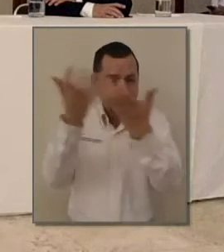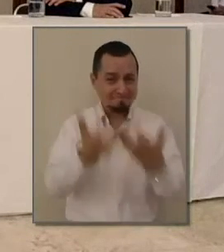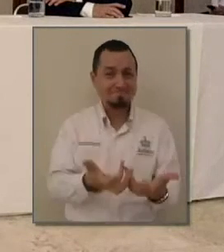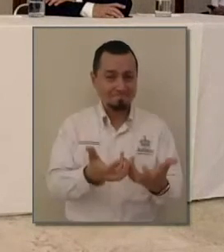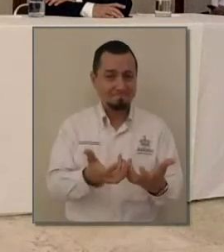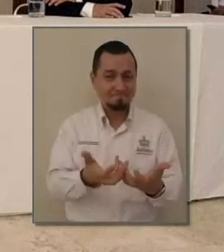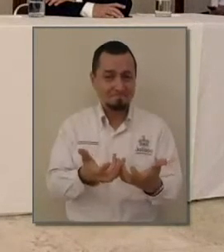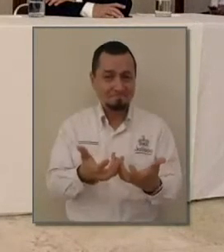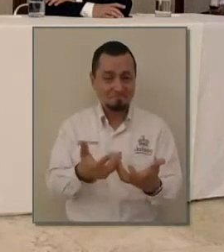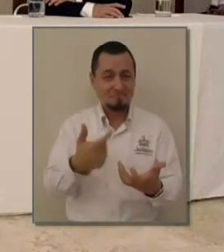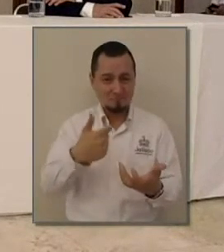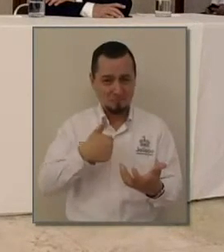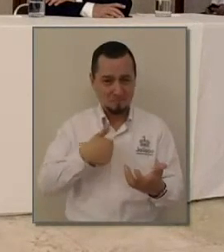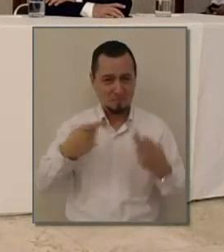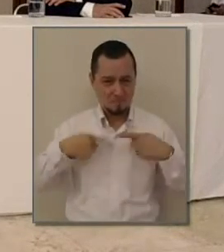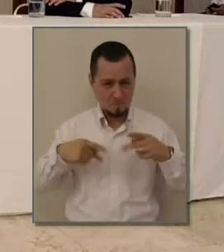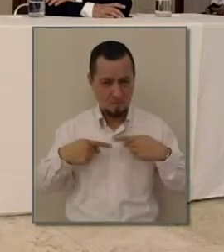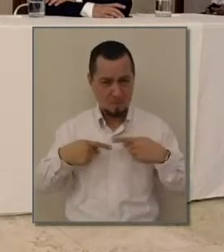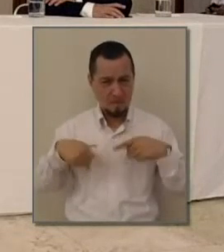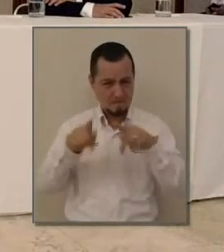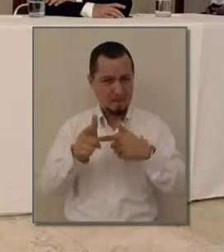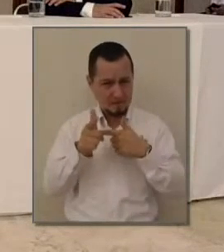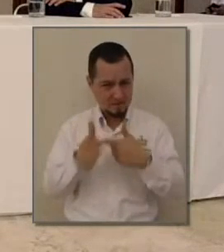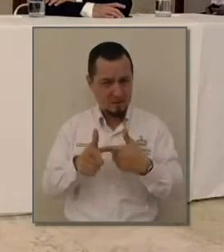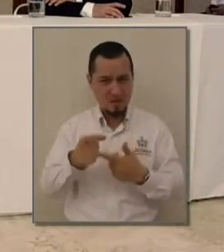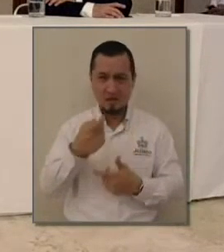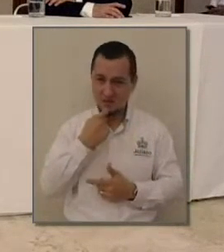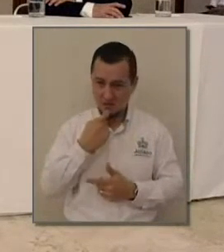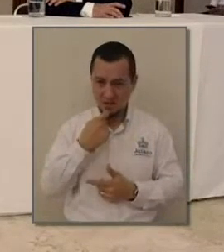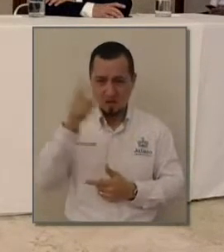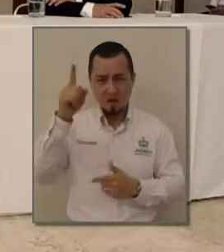creyendo que él es un agente de bien, que él